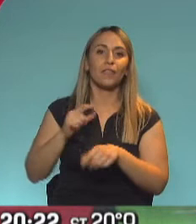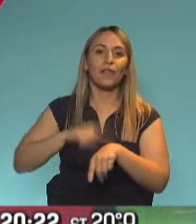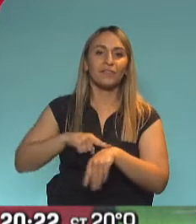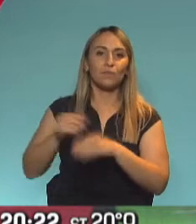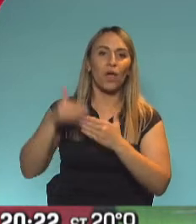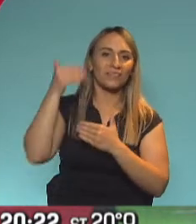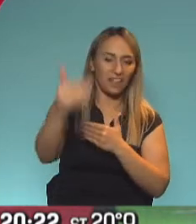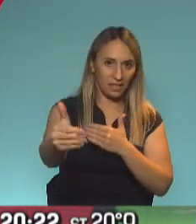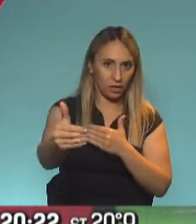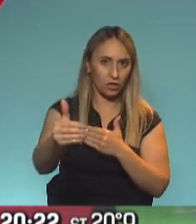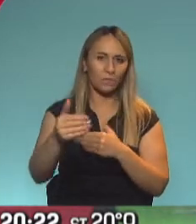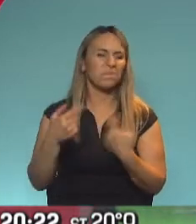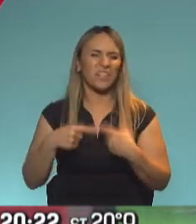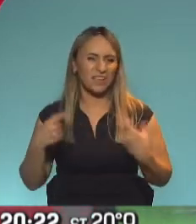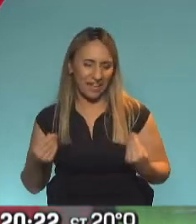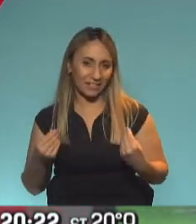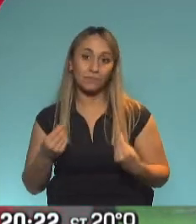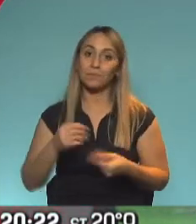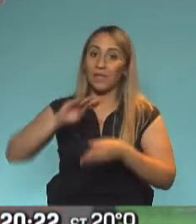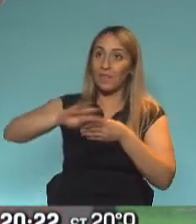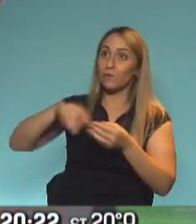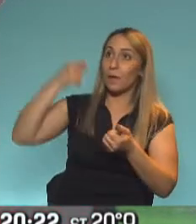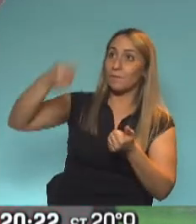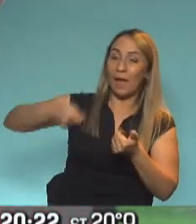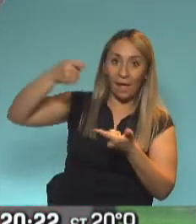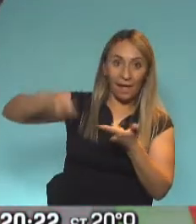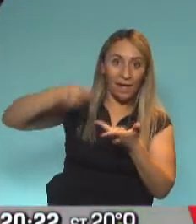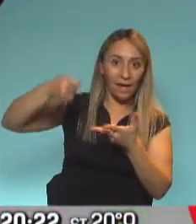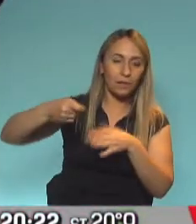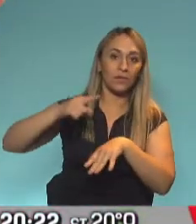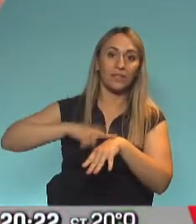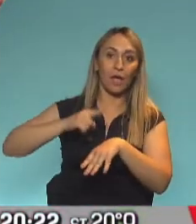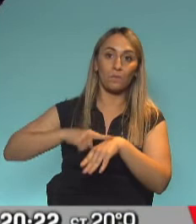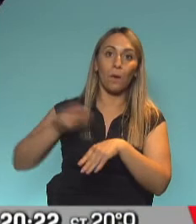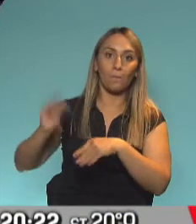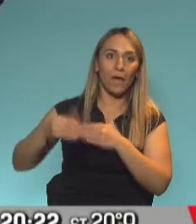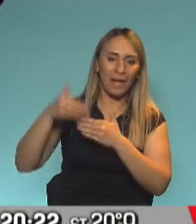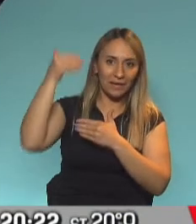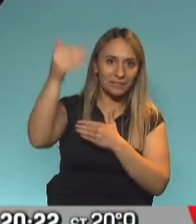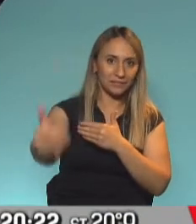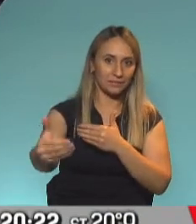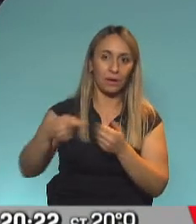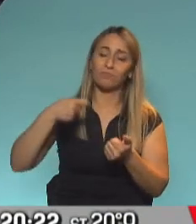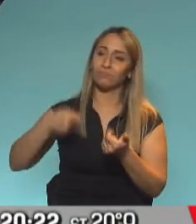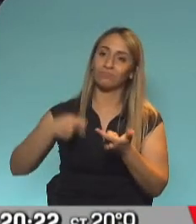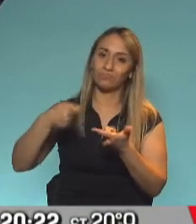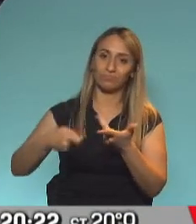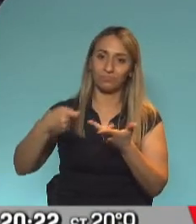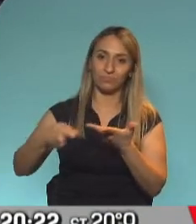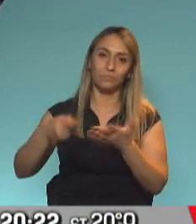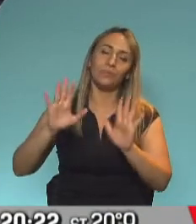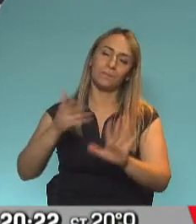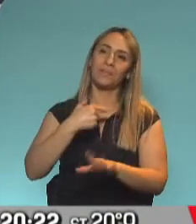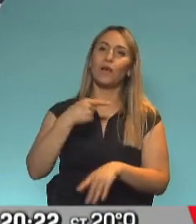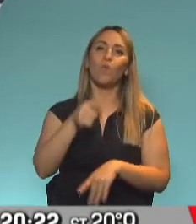poder tener más tiempo a la hora de pagar, ¿sí? O sea, te da un periodo mayor de tiempo para que vos puedas, el gobierno